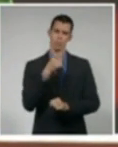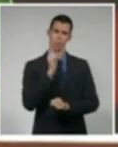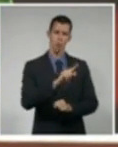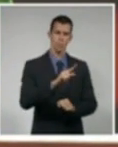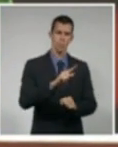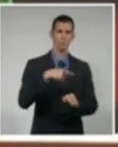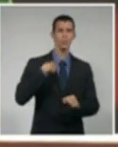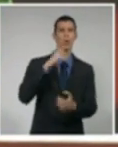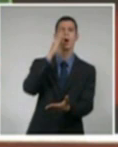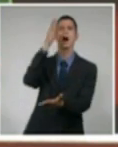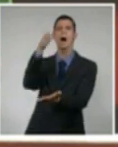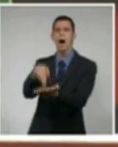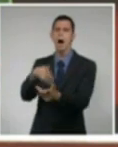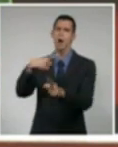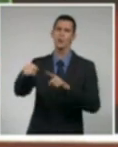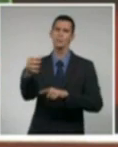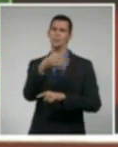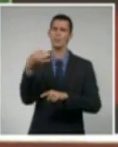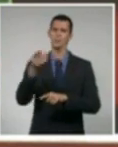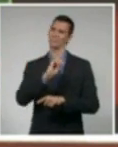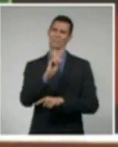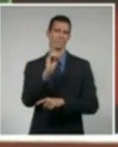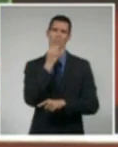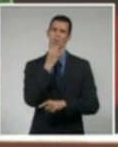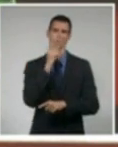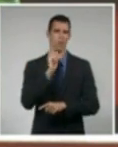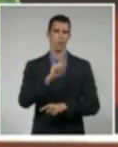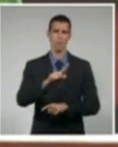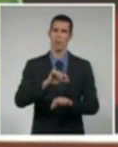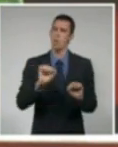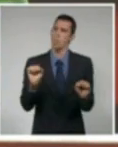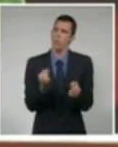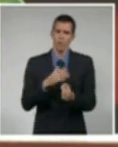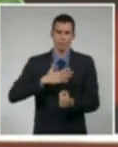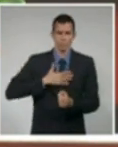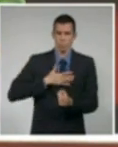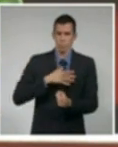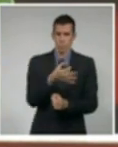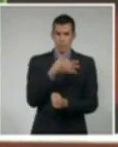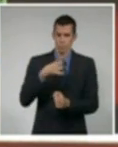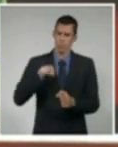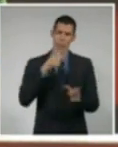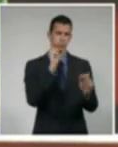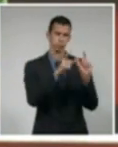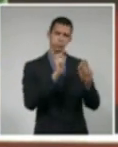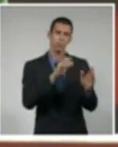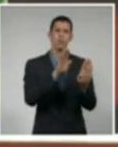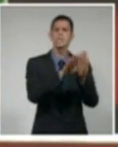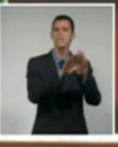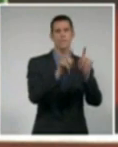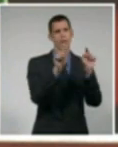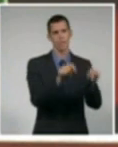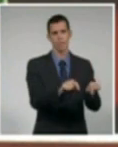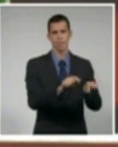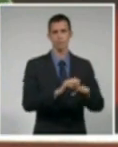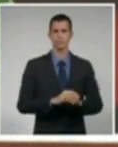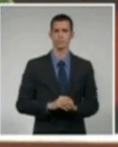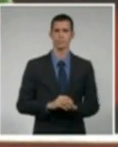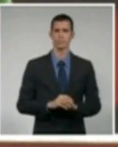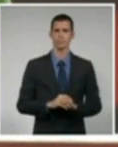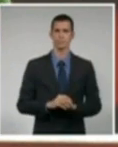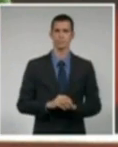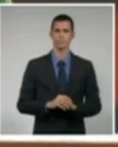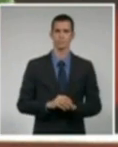no viven en el municipio, o sea, que viven en el municipio y que no tienen la dirección del